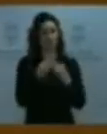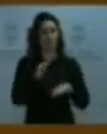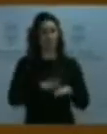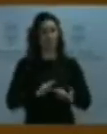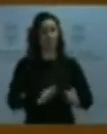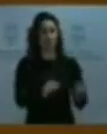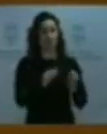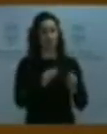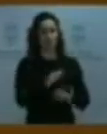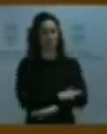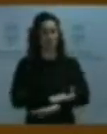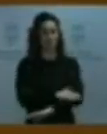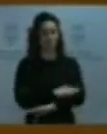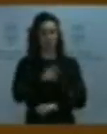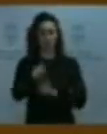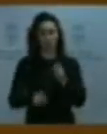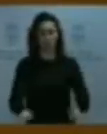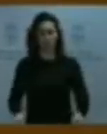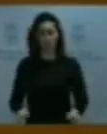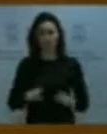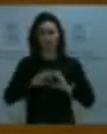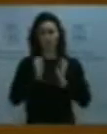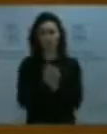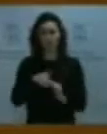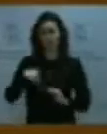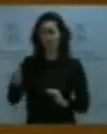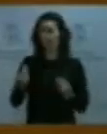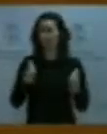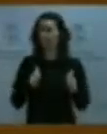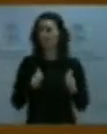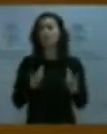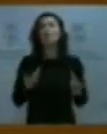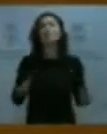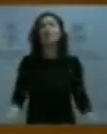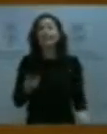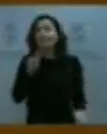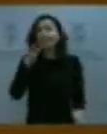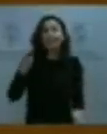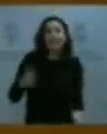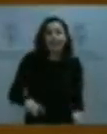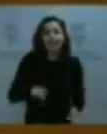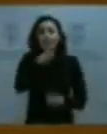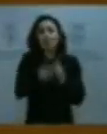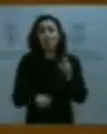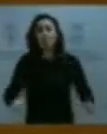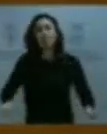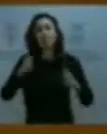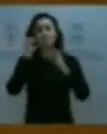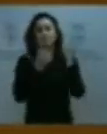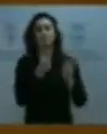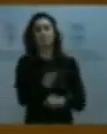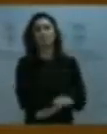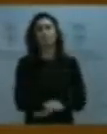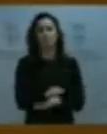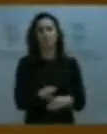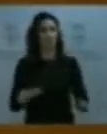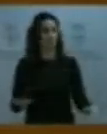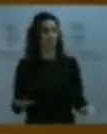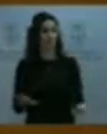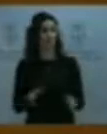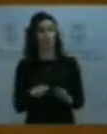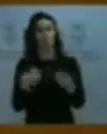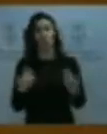sufren el problema. Les quedan muy lejos y, por tanto, no les hacen caso alguno. Usted no cumplió